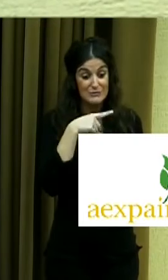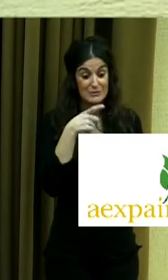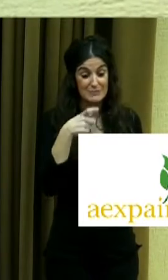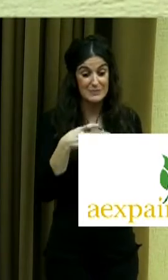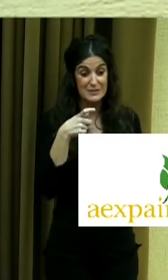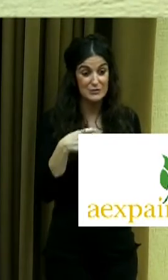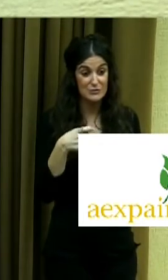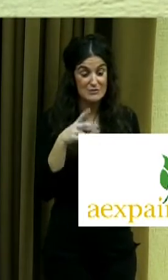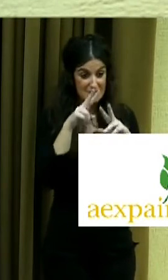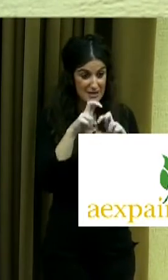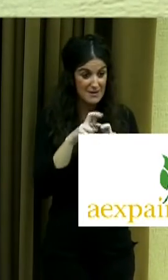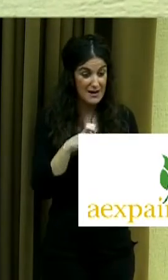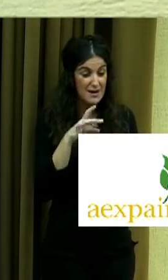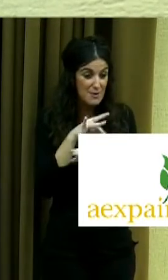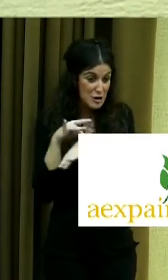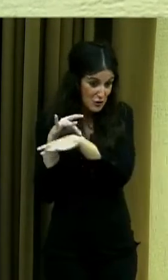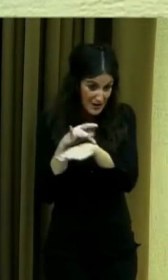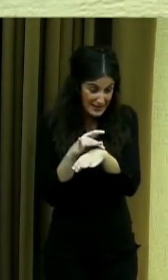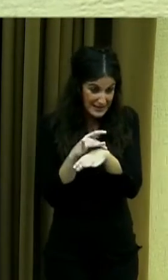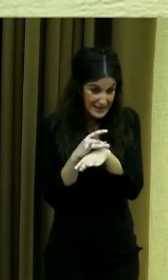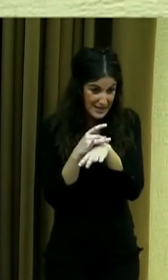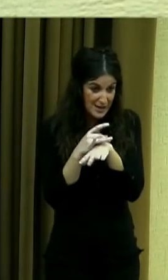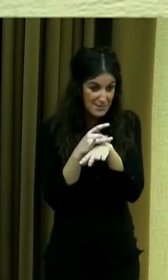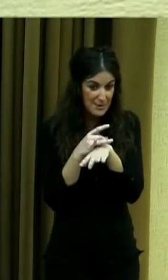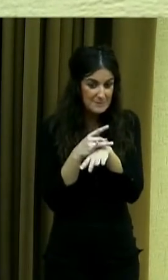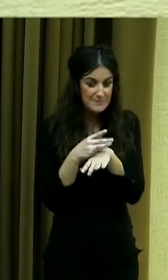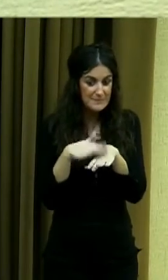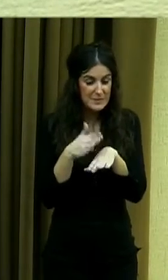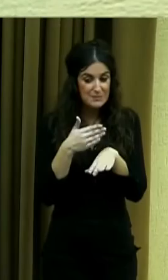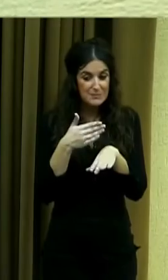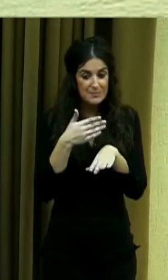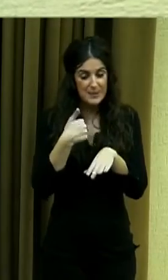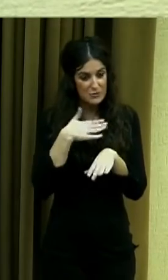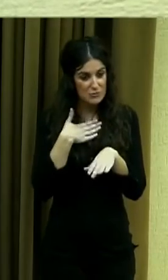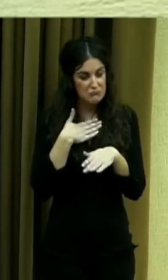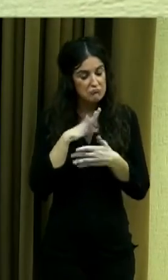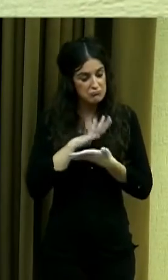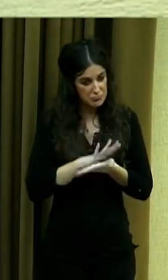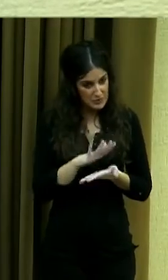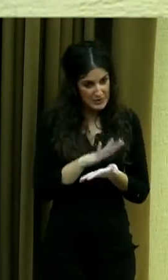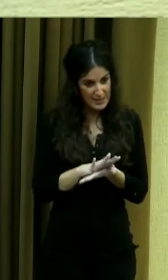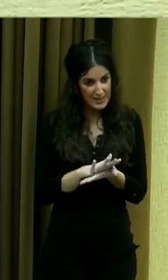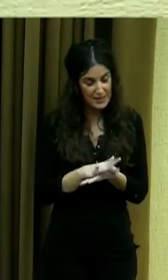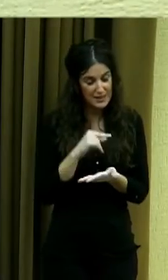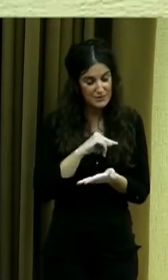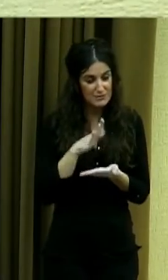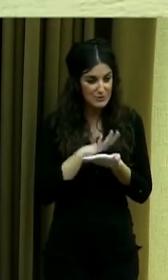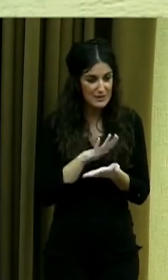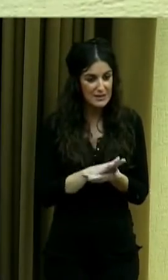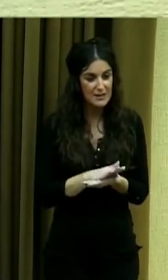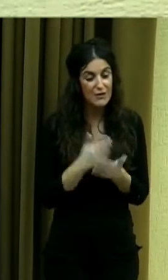ahí valorando y orientando discapacidad para nosotros nos tranquiliza. Bien, agradecer